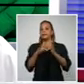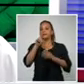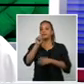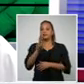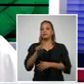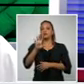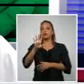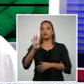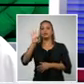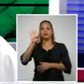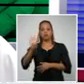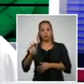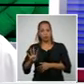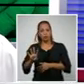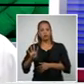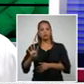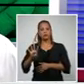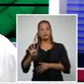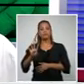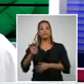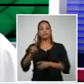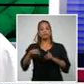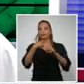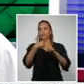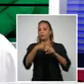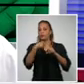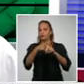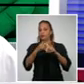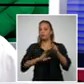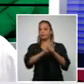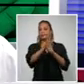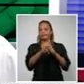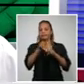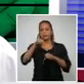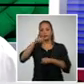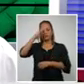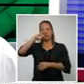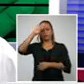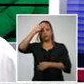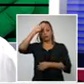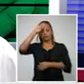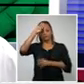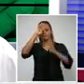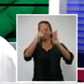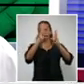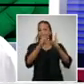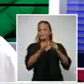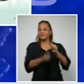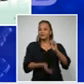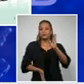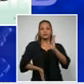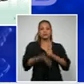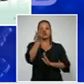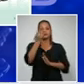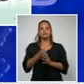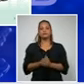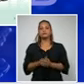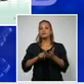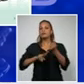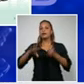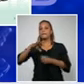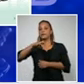1.154 casos autóctonos, cifra extremadamente elevada. Pinar del Río con